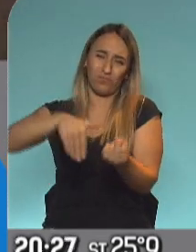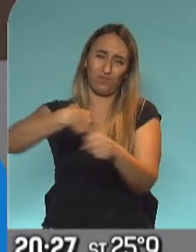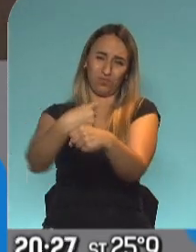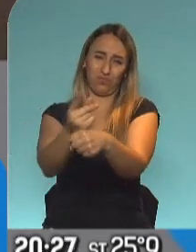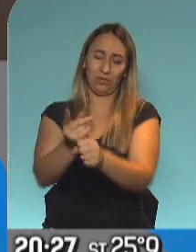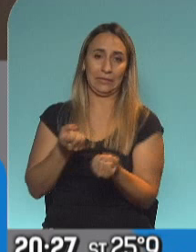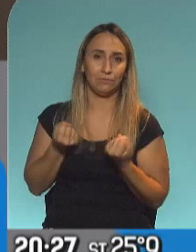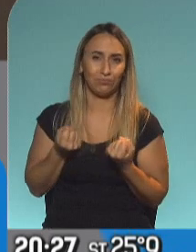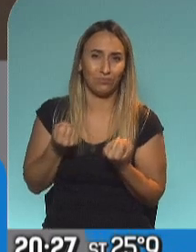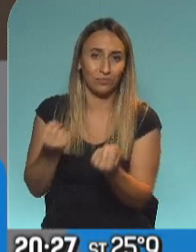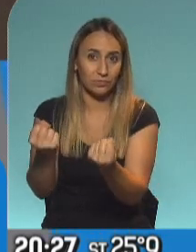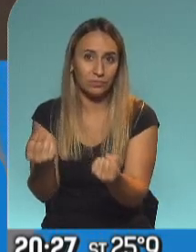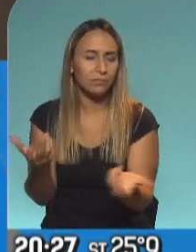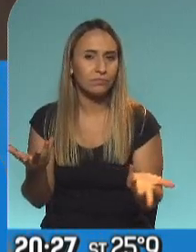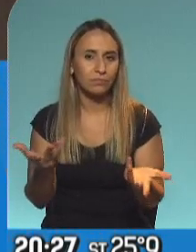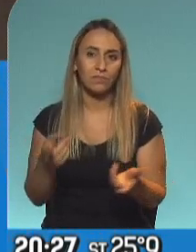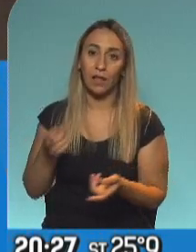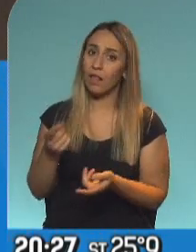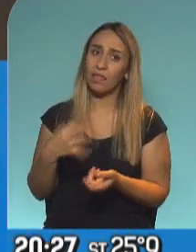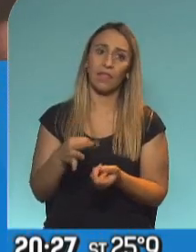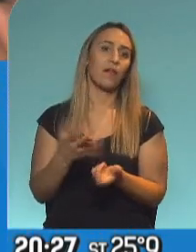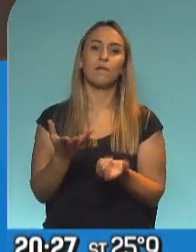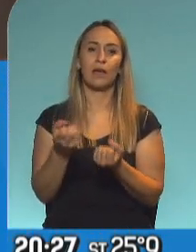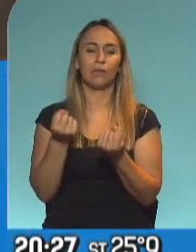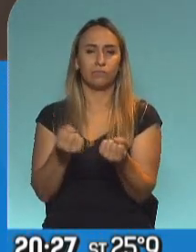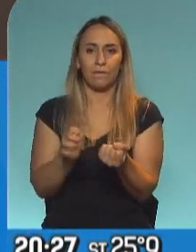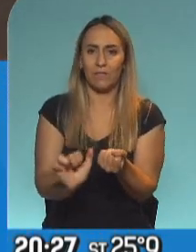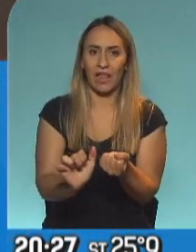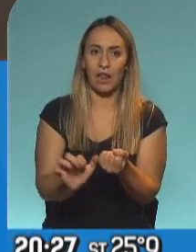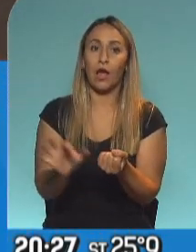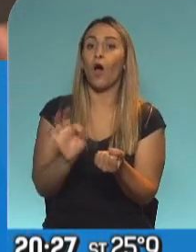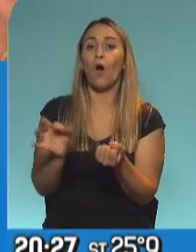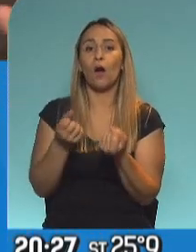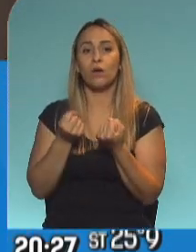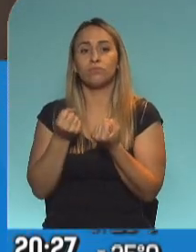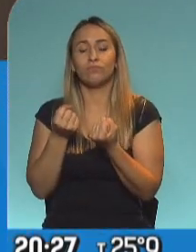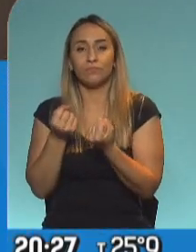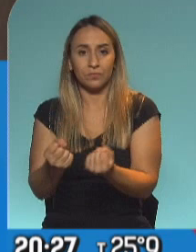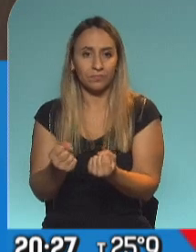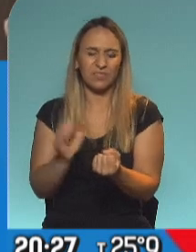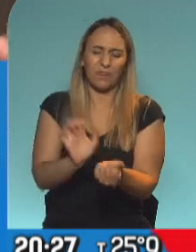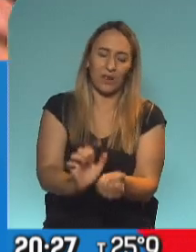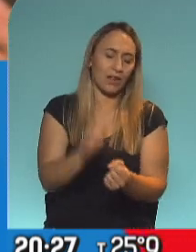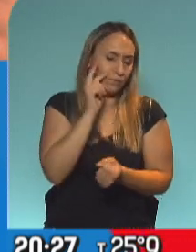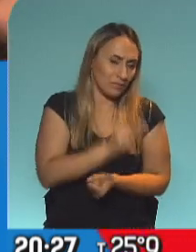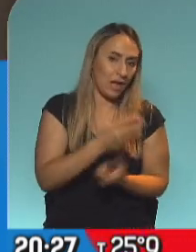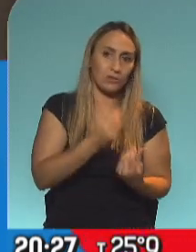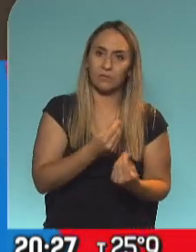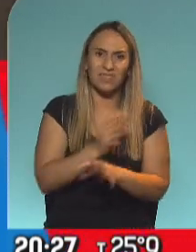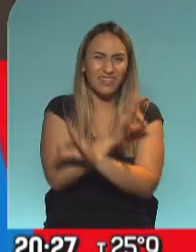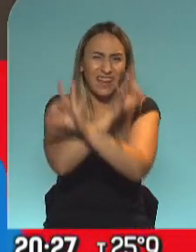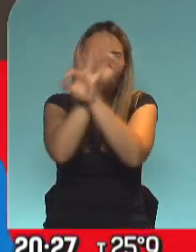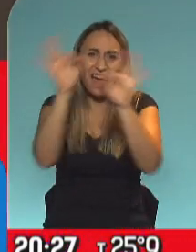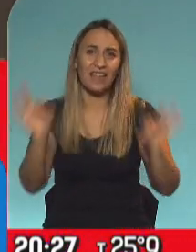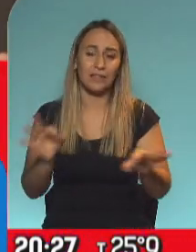a un riesgo que supone la conducción, mantener el dominio rodado, cuestión que no hizo. Está claro, digamos, que fue harto